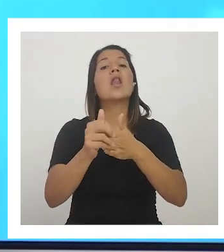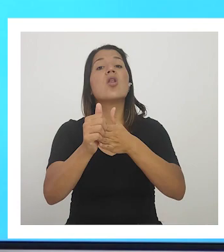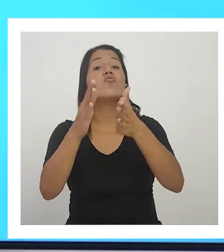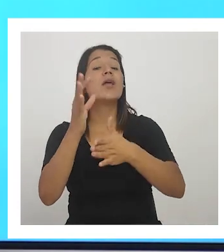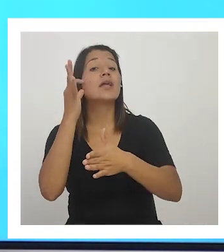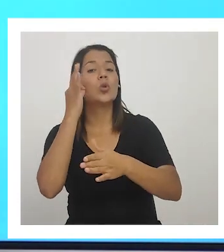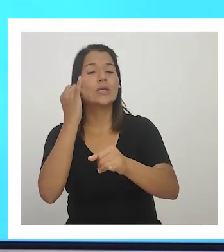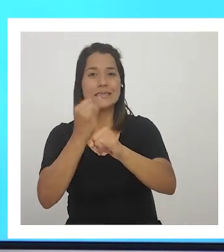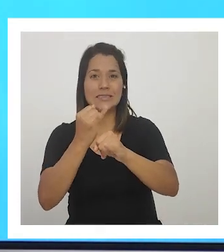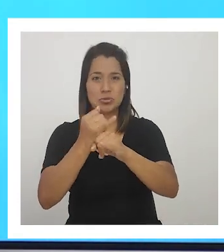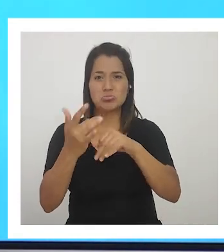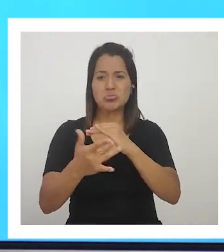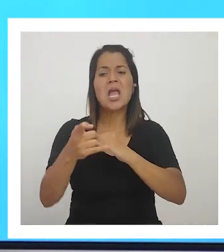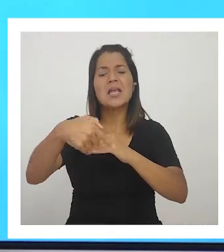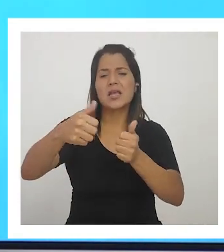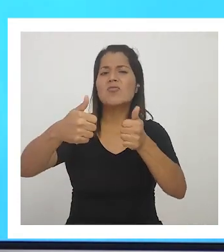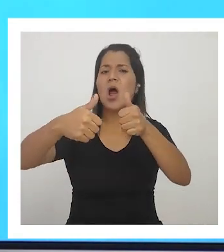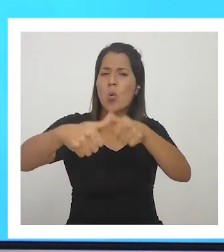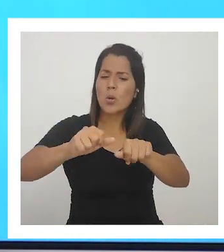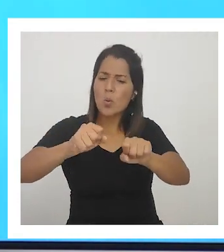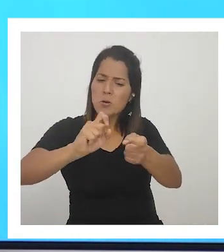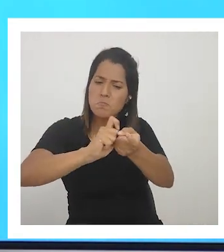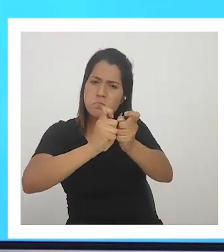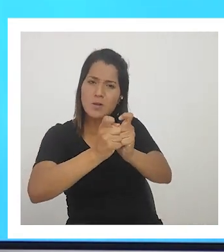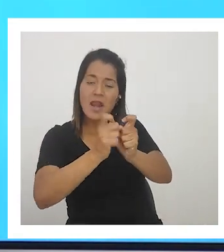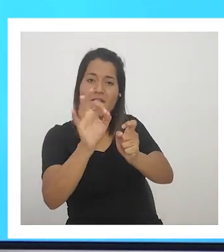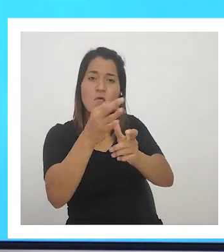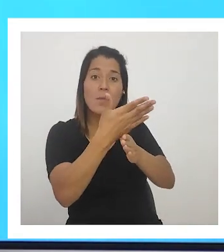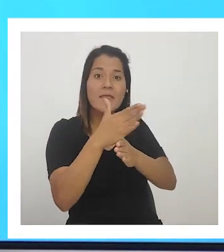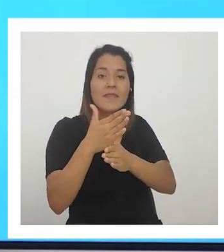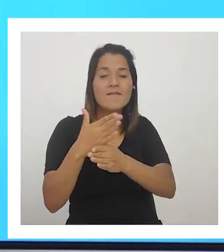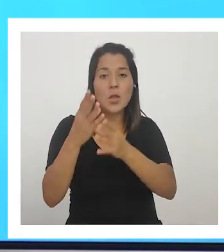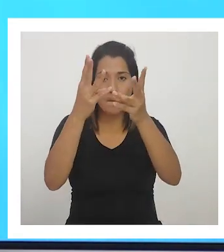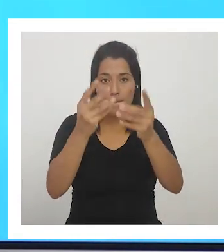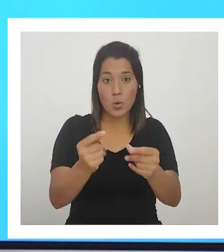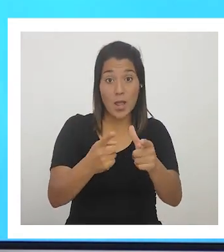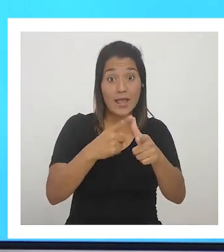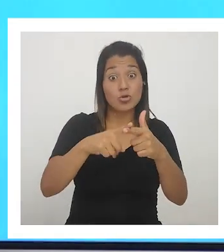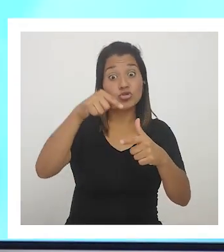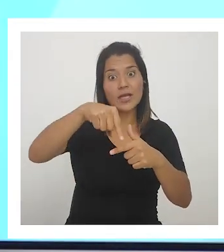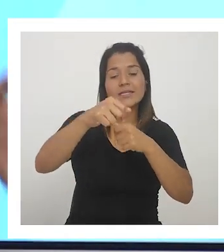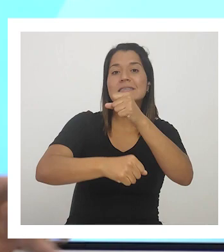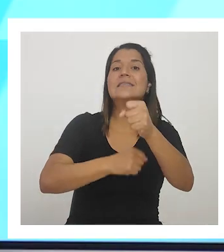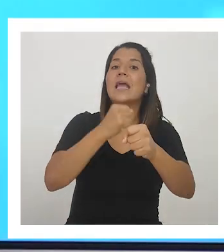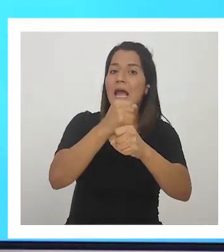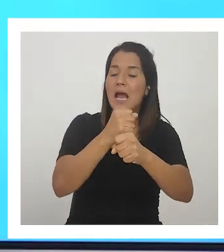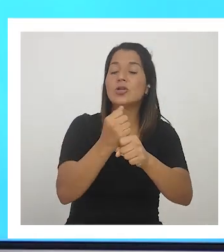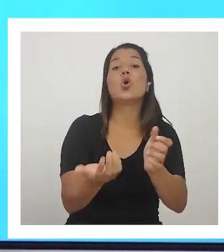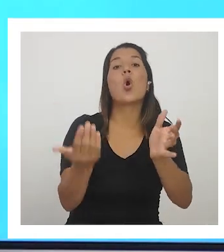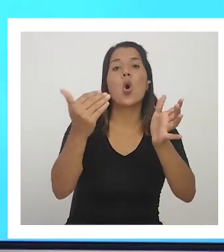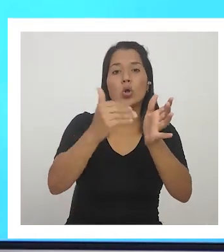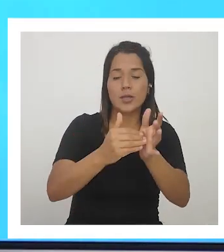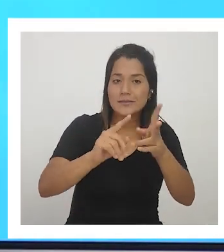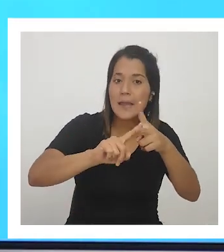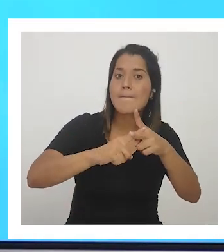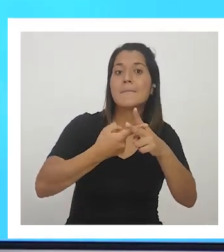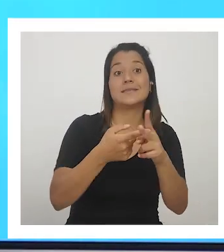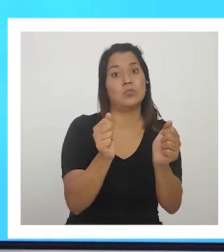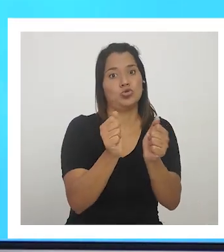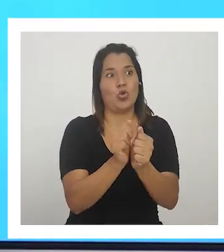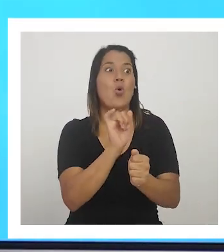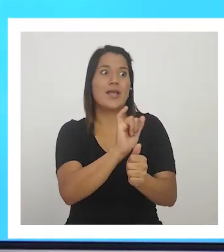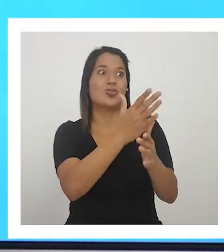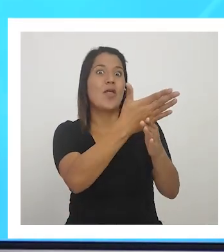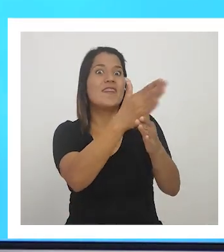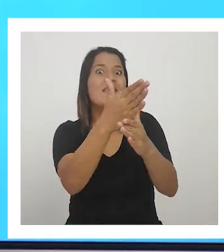la redistribución de tal manera que este año empezaremos también ya con este concepto de la redistribución.